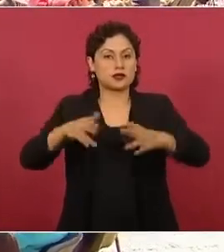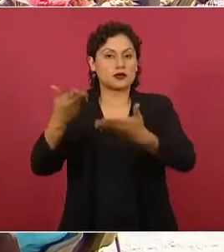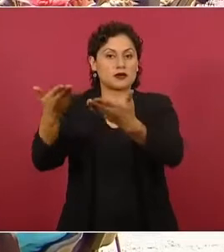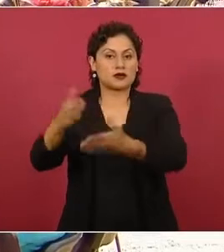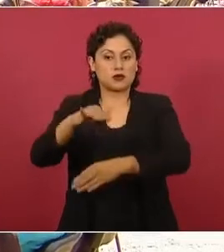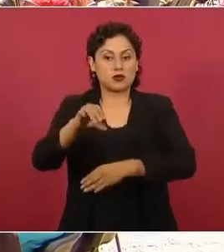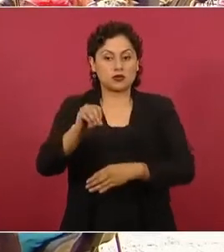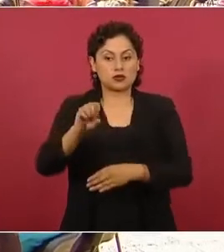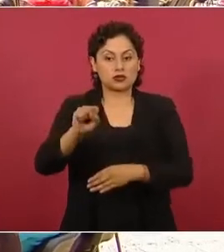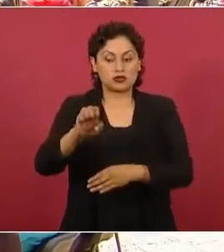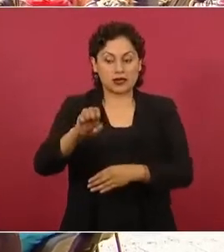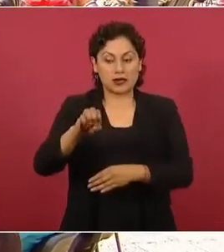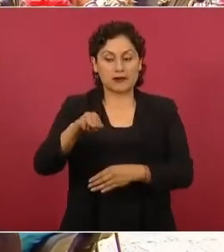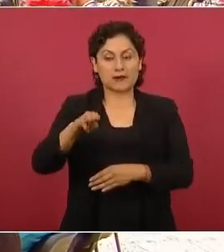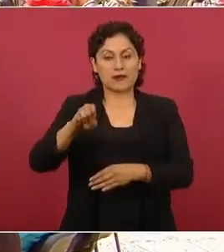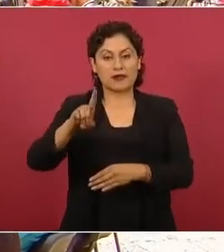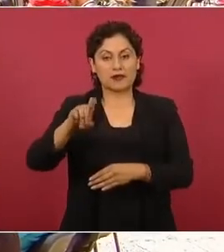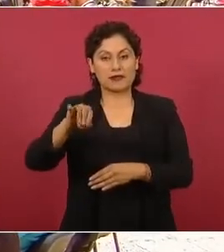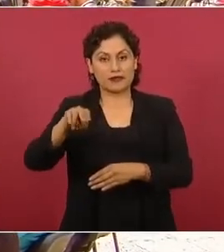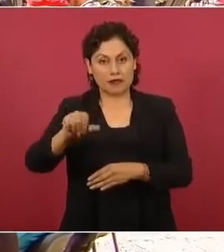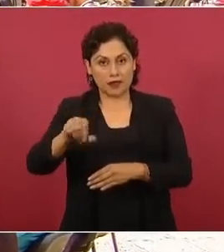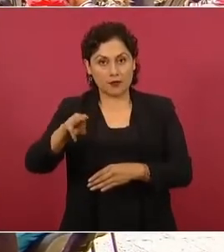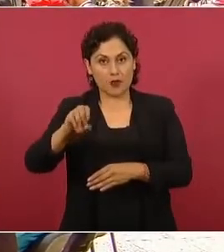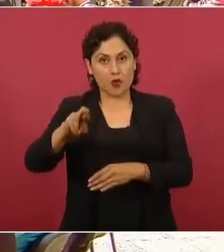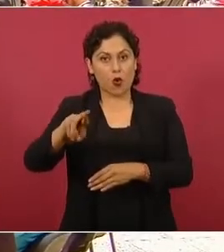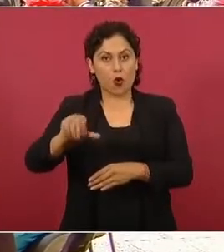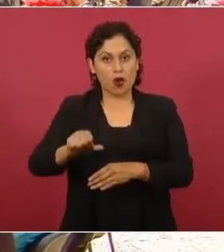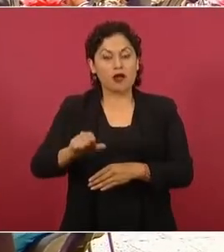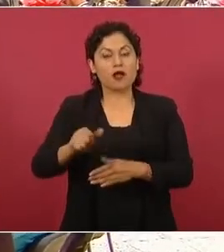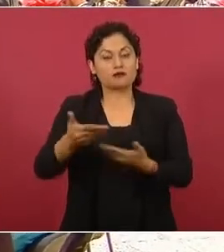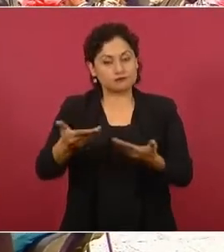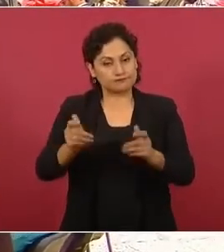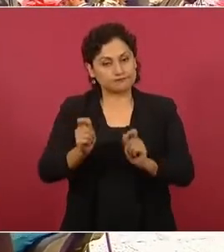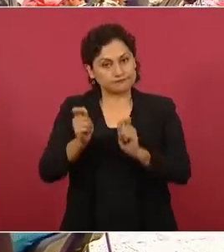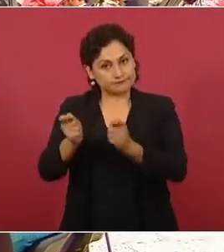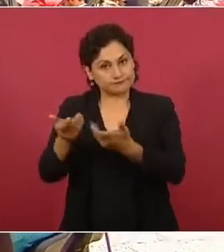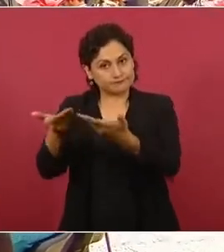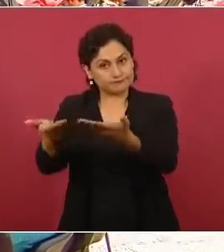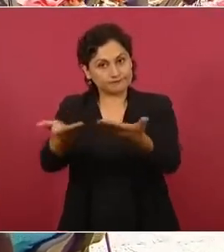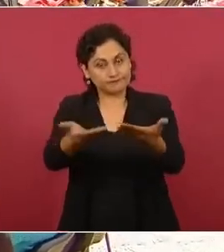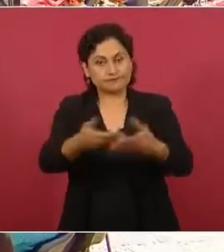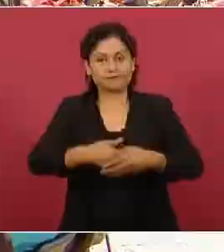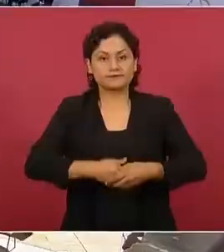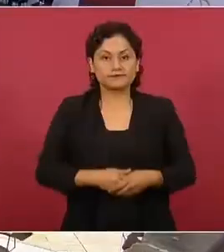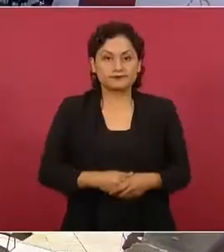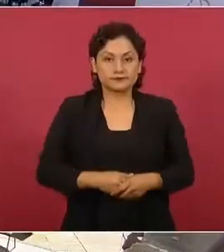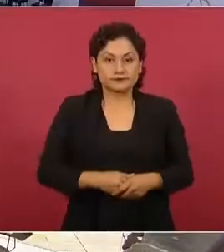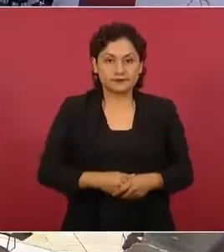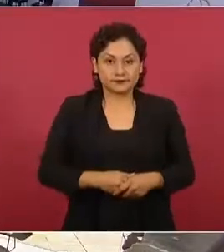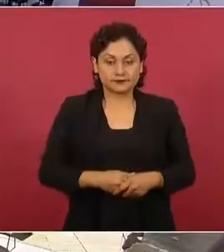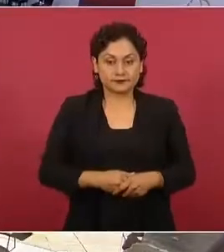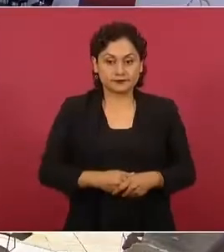Medina Mora y Casa, a quien le concedo el uso de la palabra.